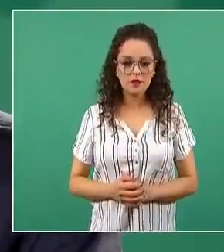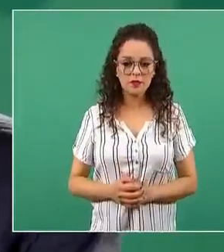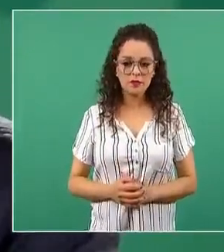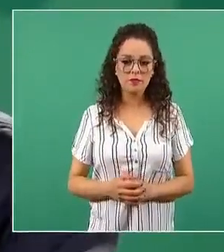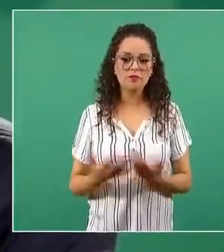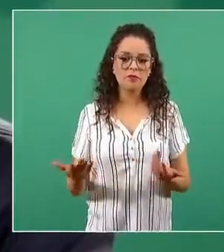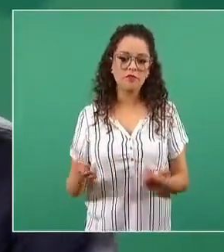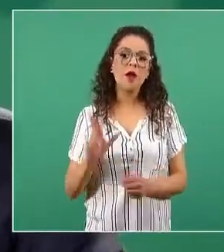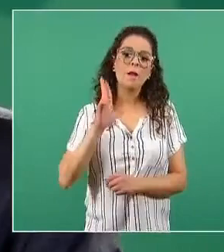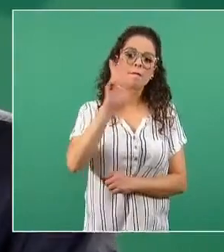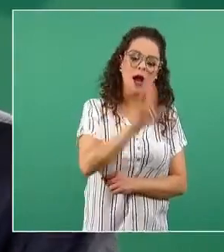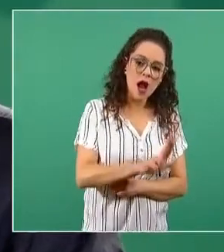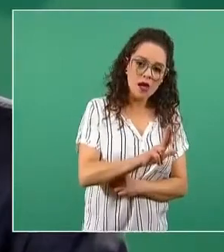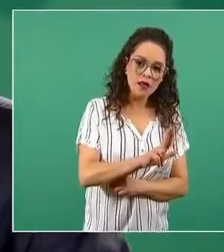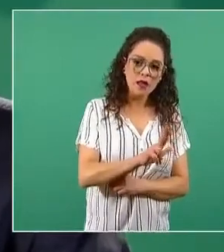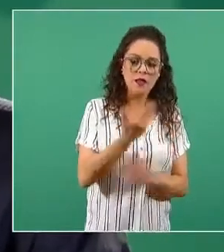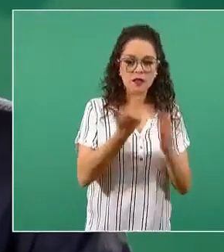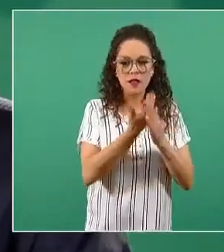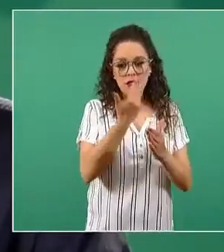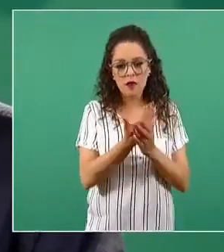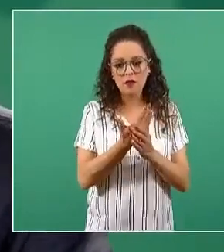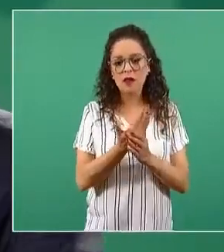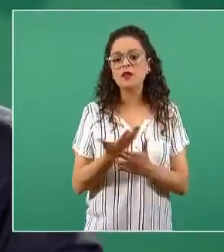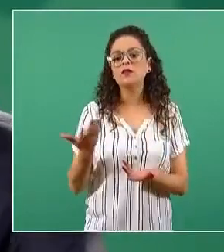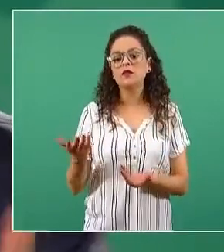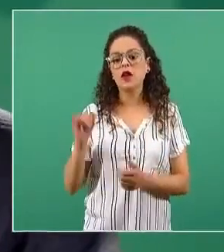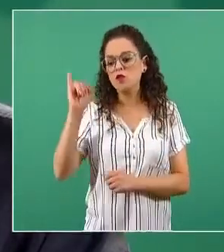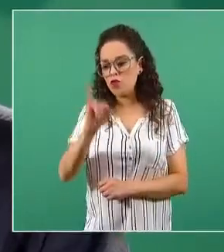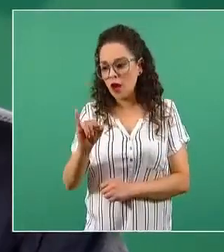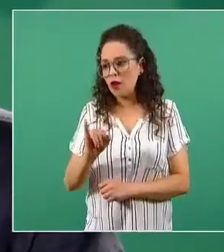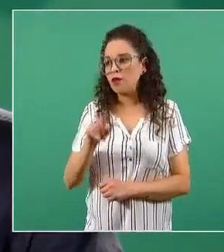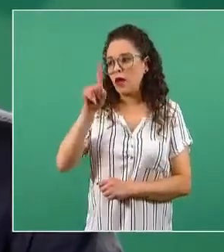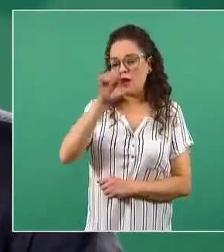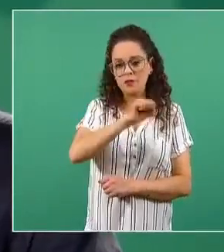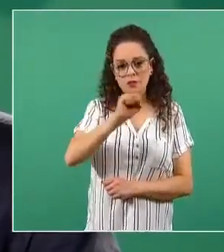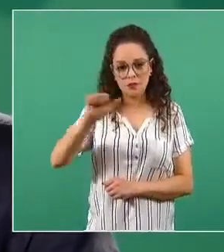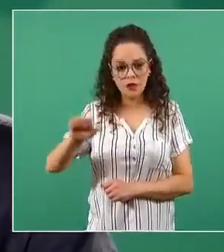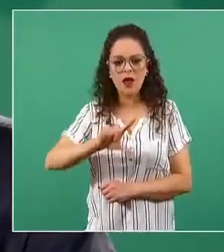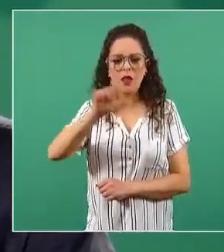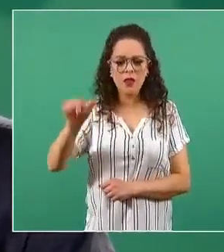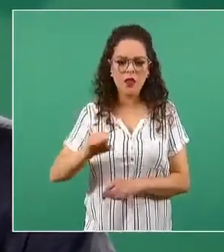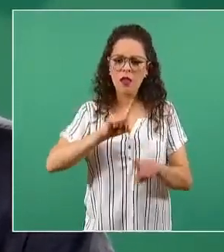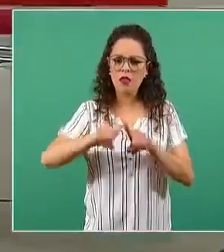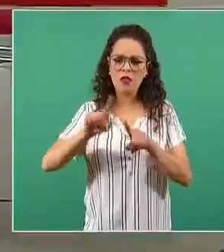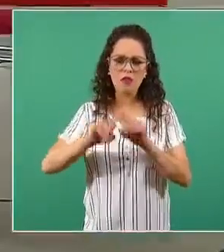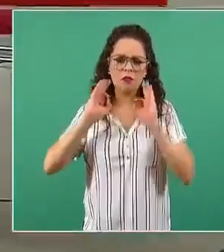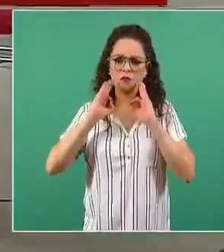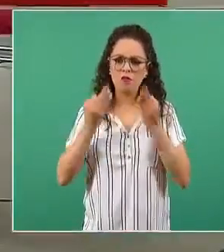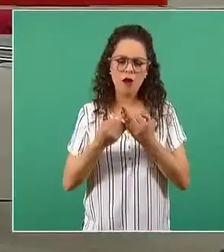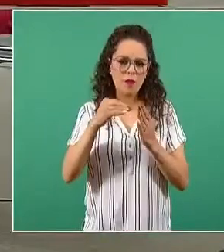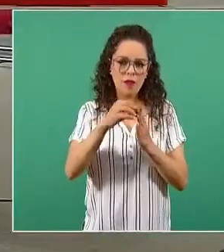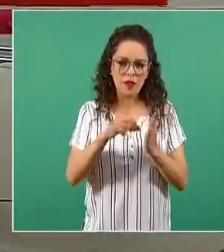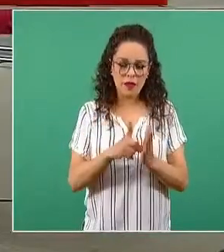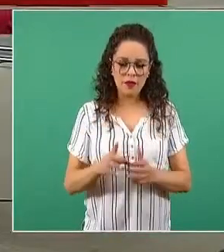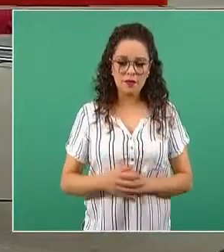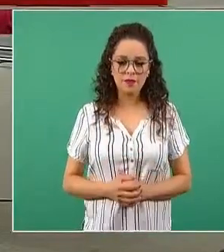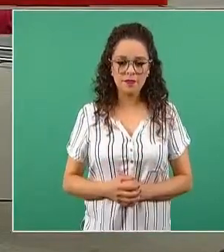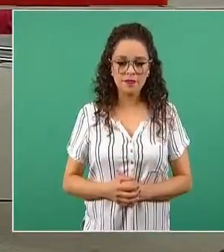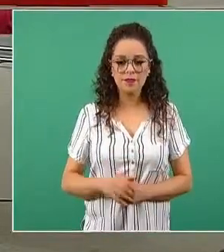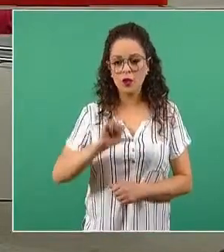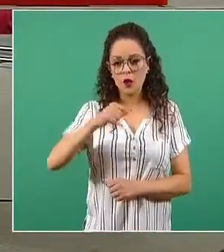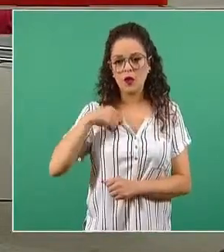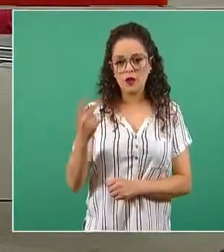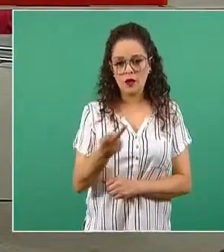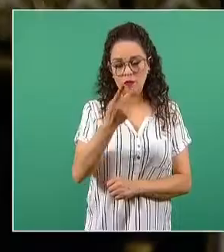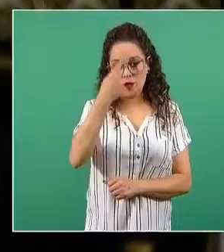tengamos martes del pulso, jueves allí en la Secretaría, y luego vamos a ir transicionando a otros modelos. De acuerdo. Esta otra pregunta es para usted